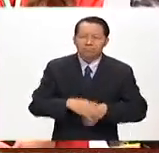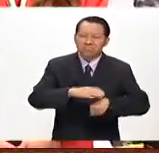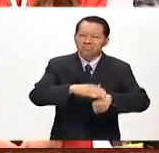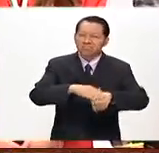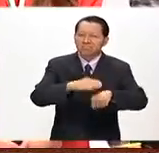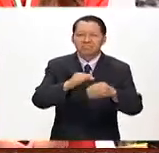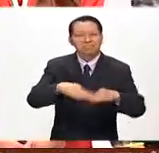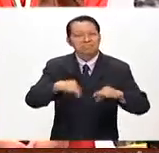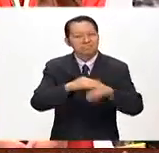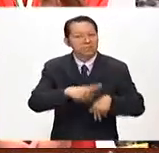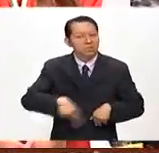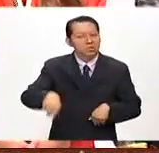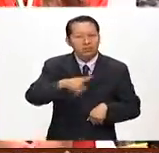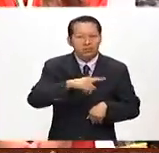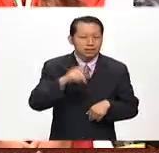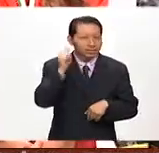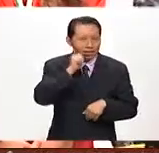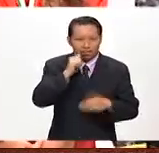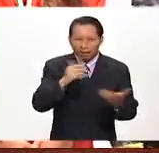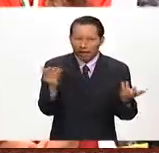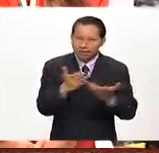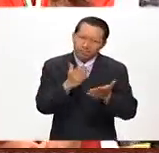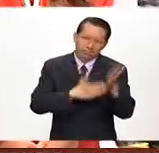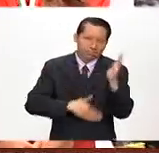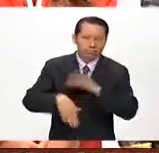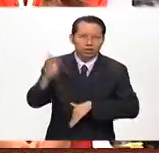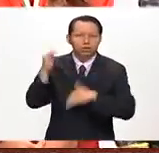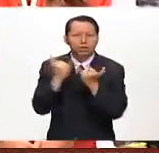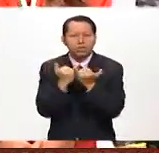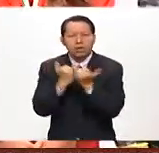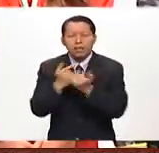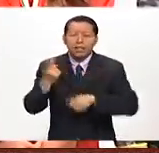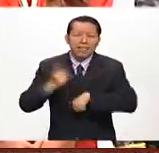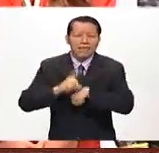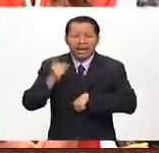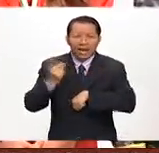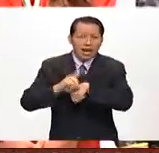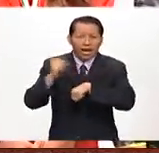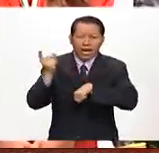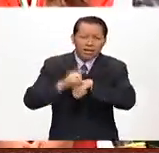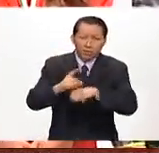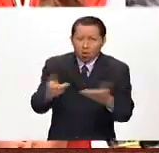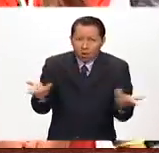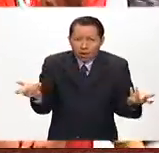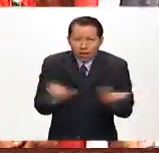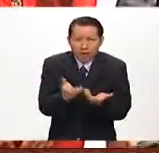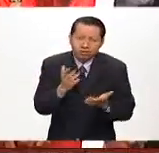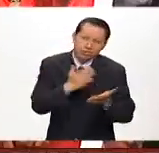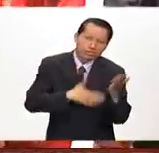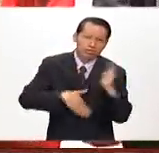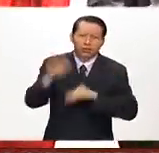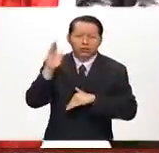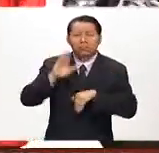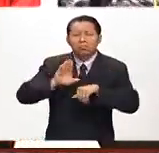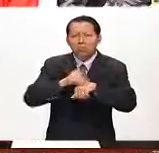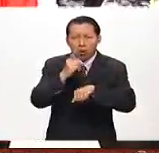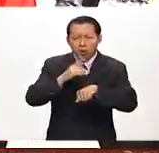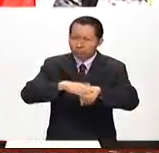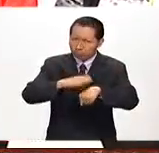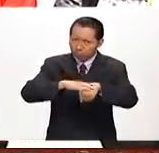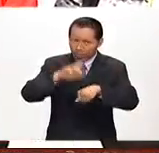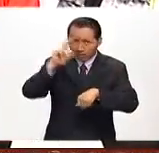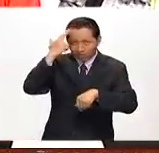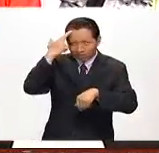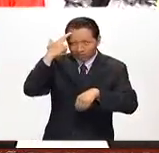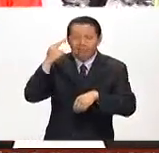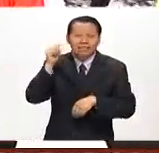éxito en todo lo que emprendan, en su diario quehacer, en sus actividades cotidianas, porque recuerden que todos